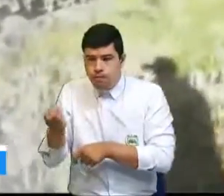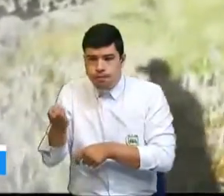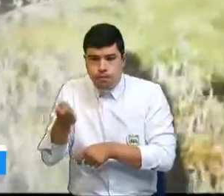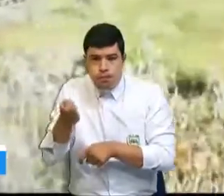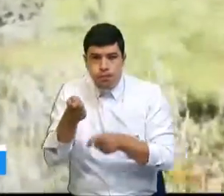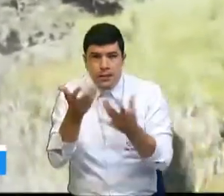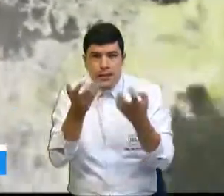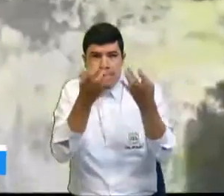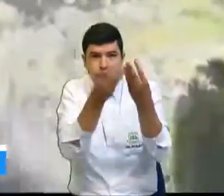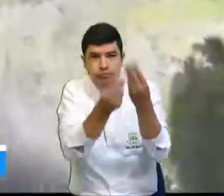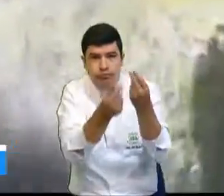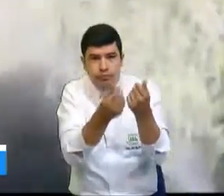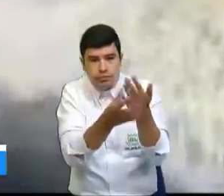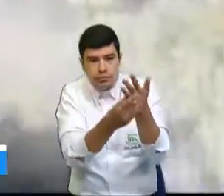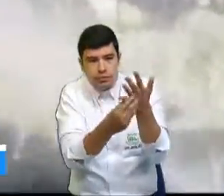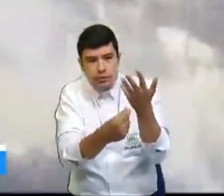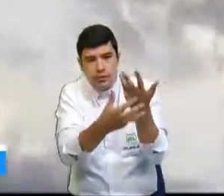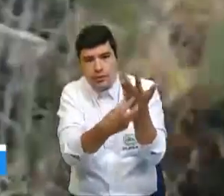las plantas.